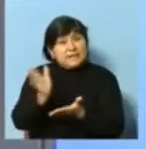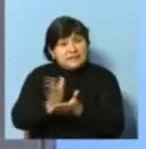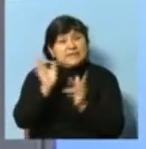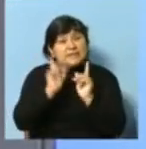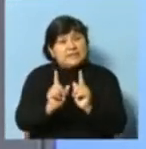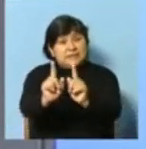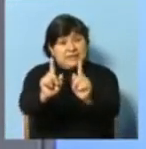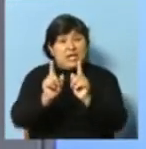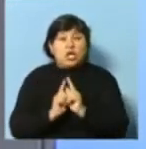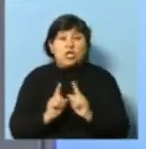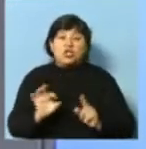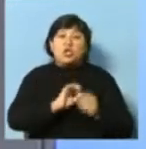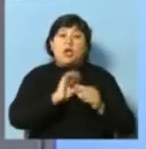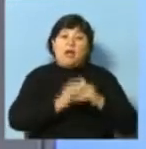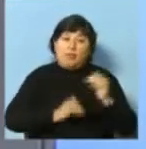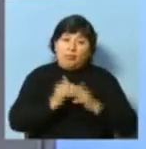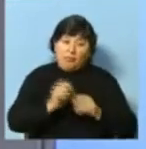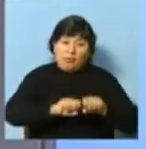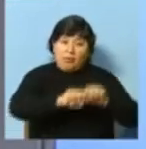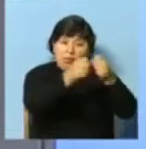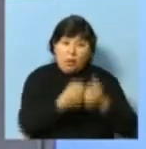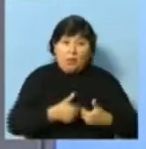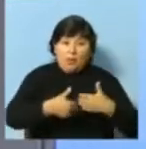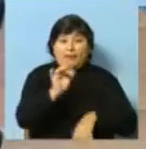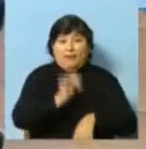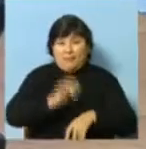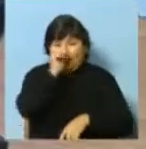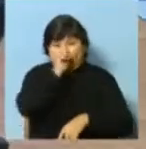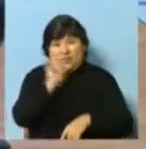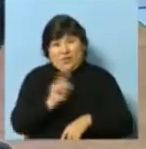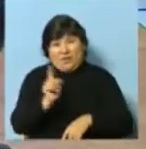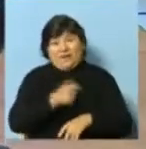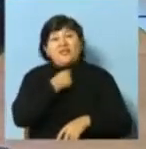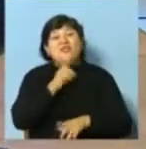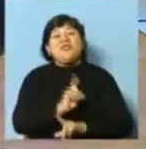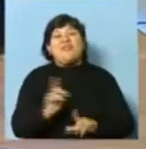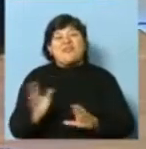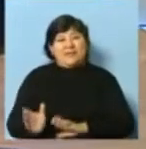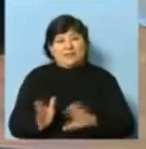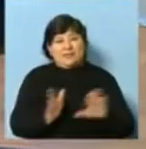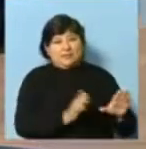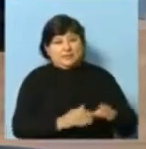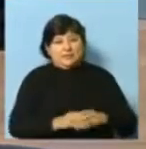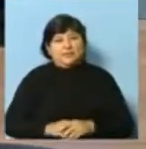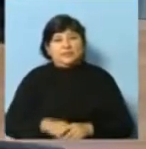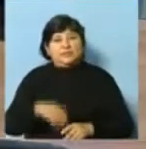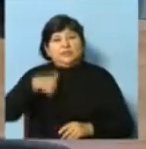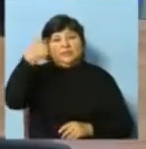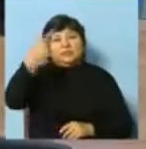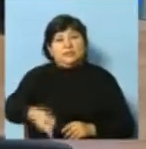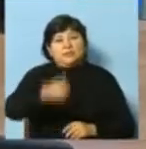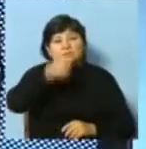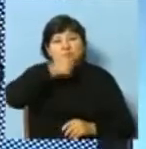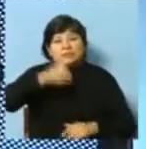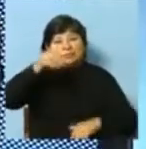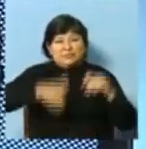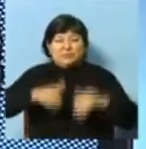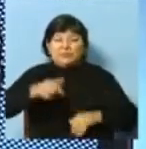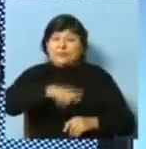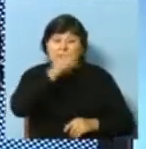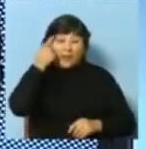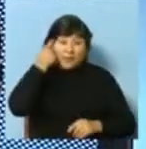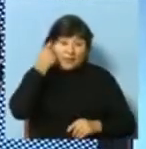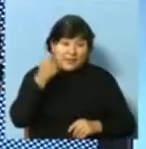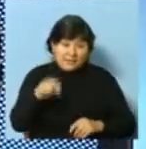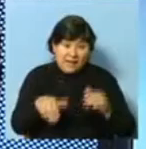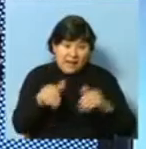ruinas rápidas para para la ciudad intendente el el próximo domingo son las elecciones como vio la